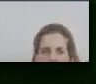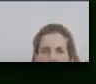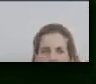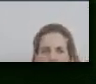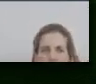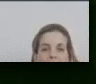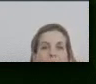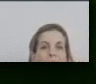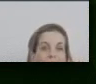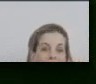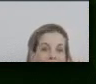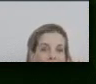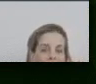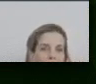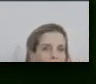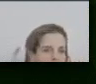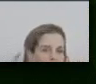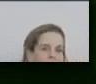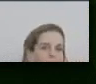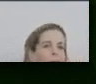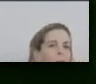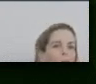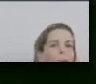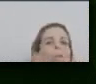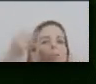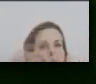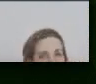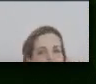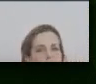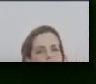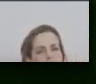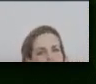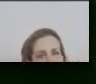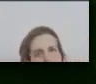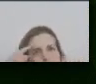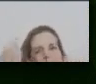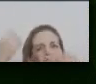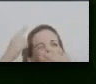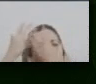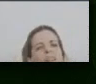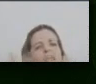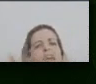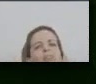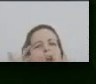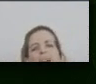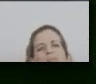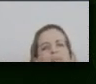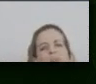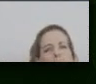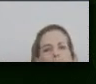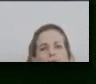La experiencia es una experiencia buena que tiene que hacernos pensar a todos y reflexionar a todos. En